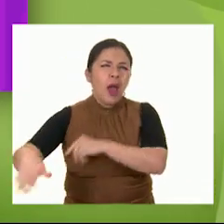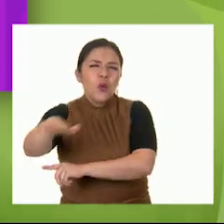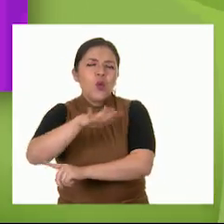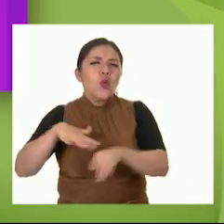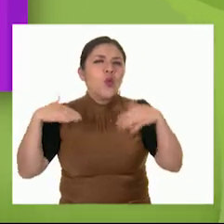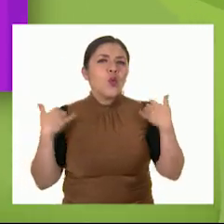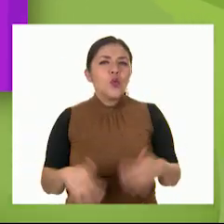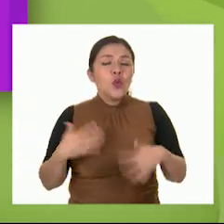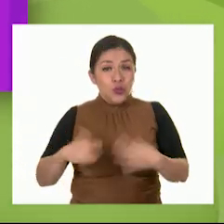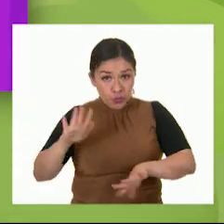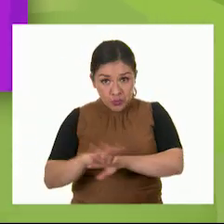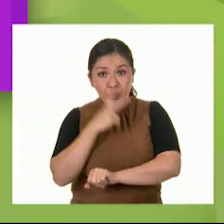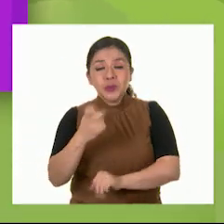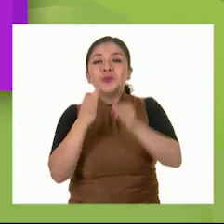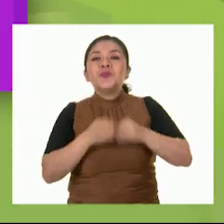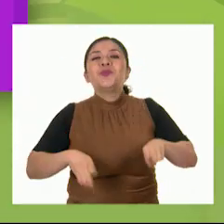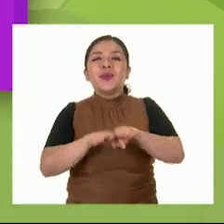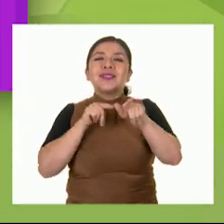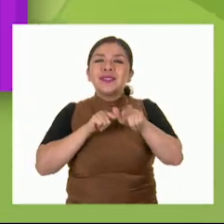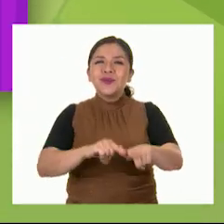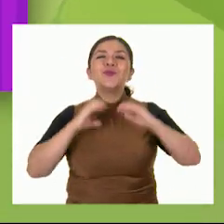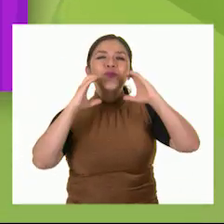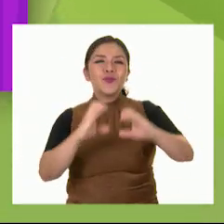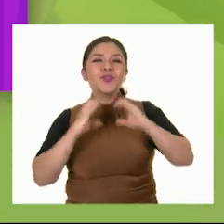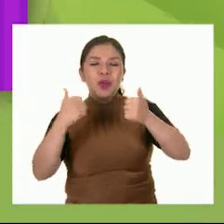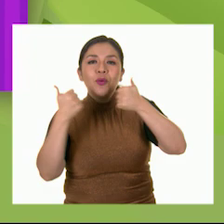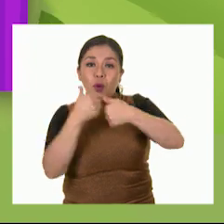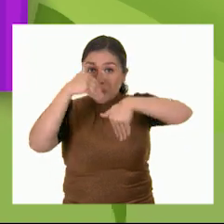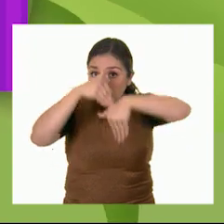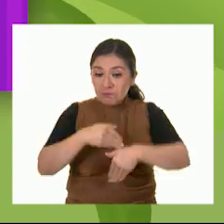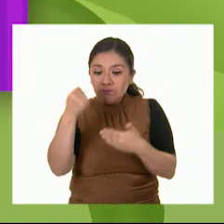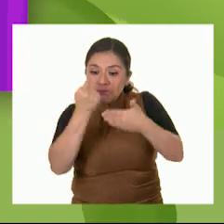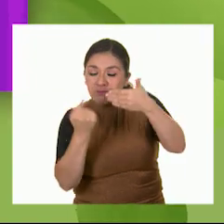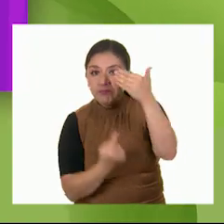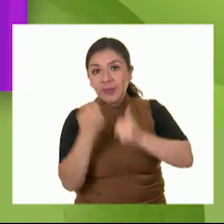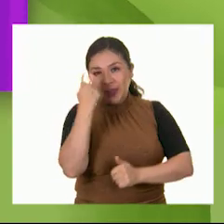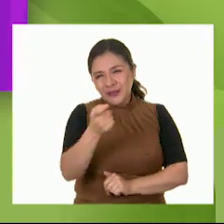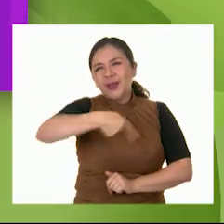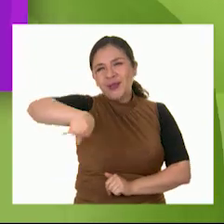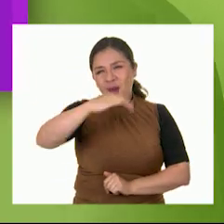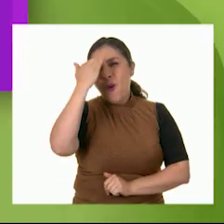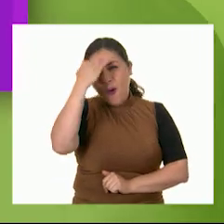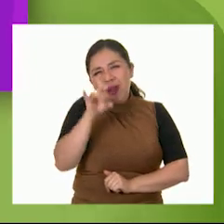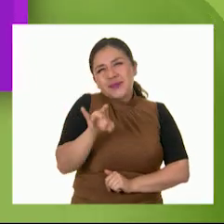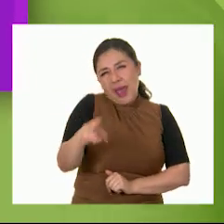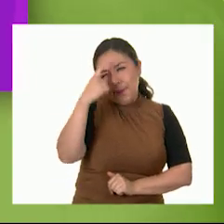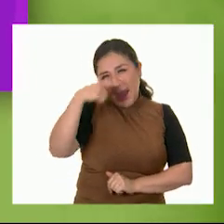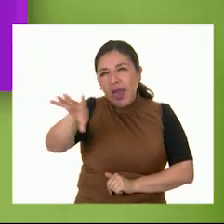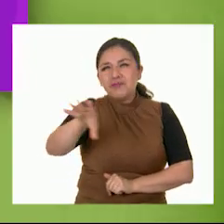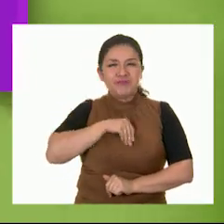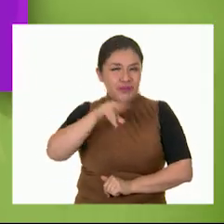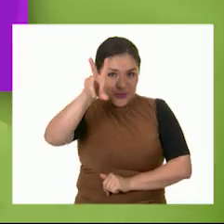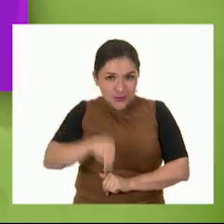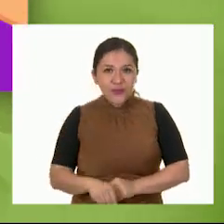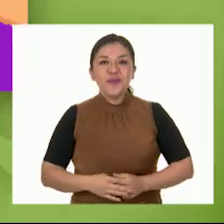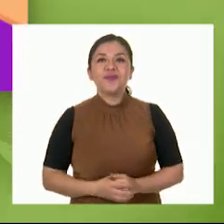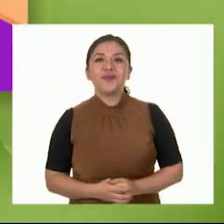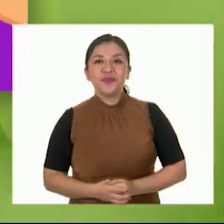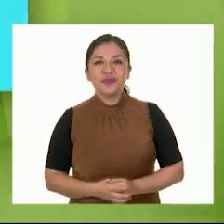las personas. Por eso hay que continuar cuidándonos siguiendo las buenas prácticas que ya todos conocemos para evitar